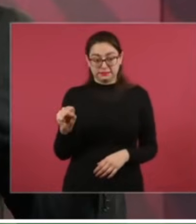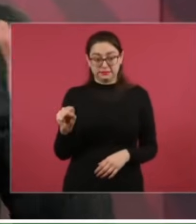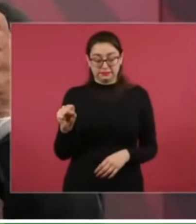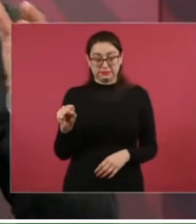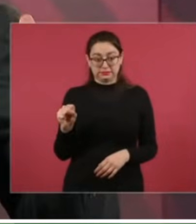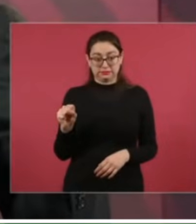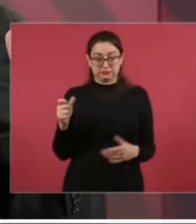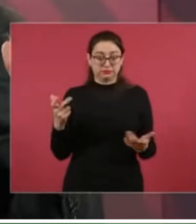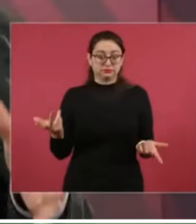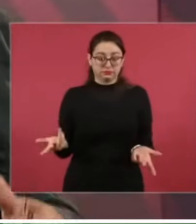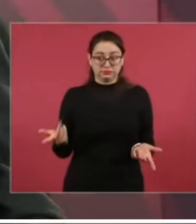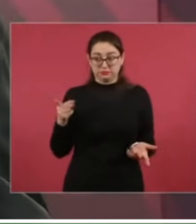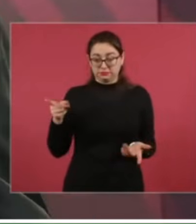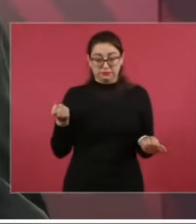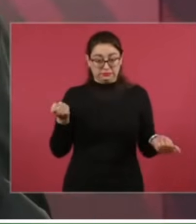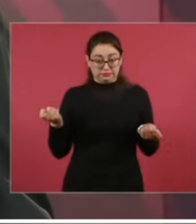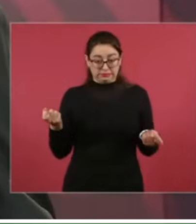imagínense cuánto tiempo dominó,